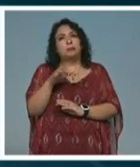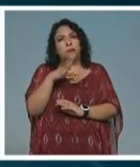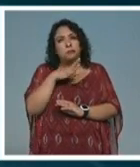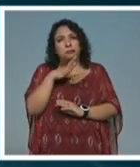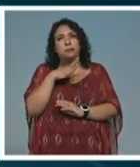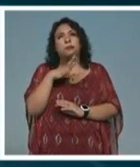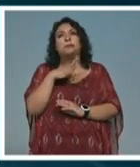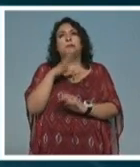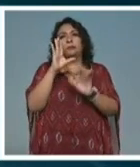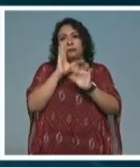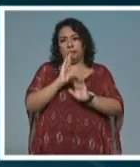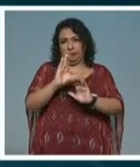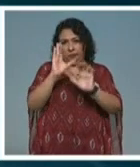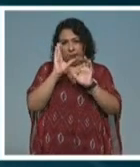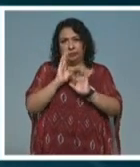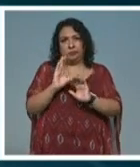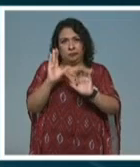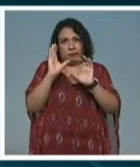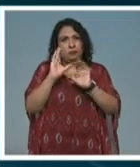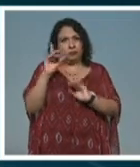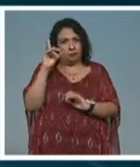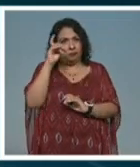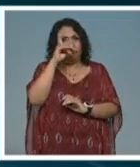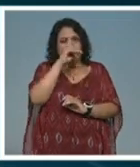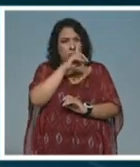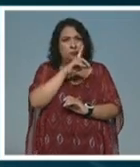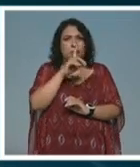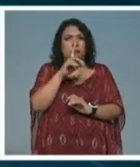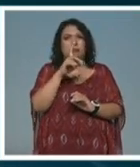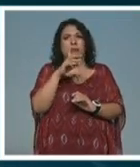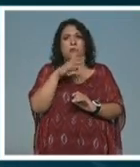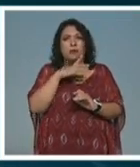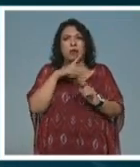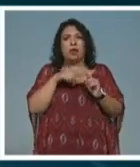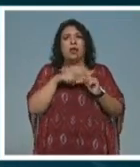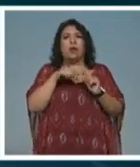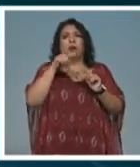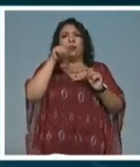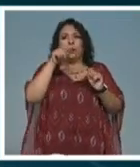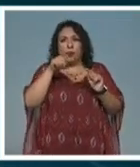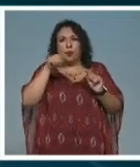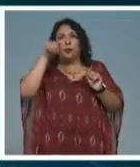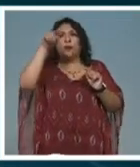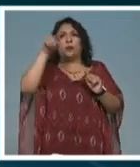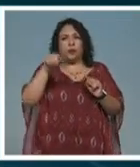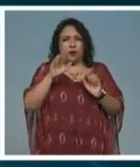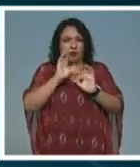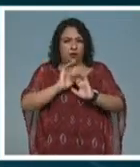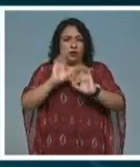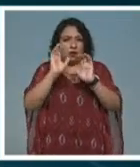Hay las líneas de canto son complicadas porque muchas veces hay un bitonalismo.